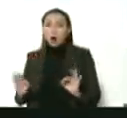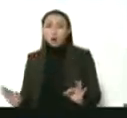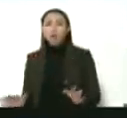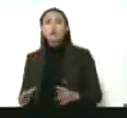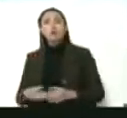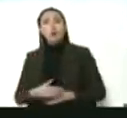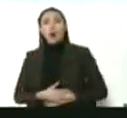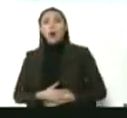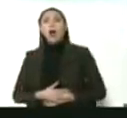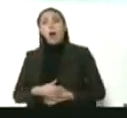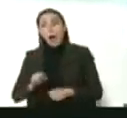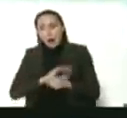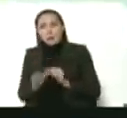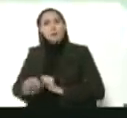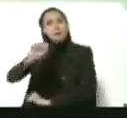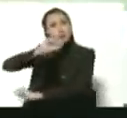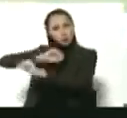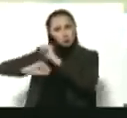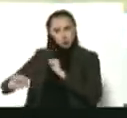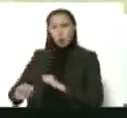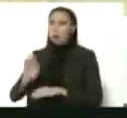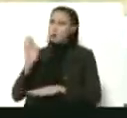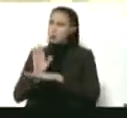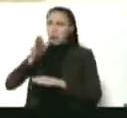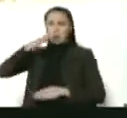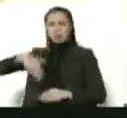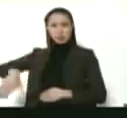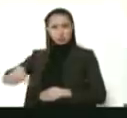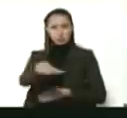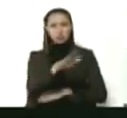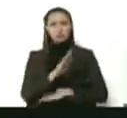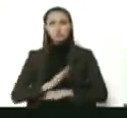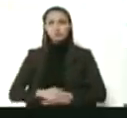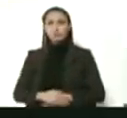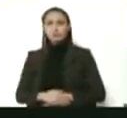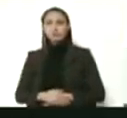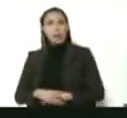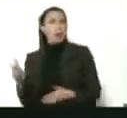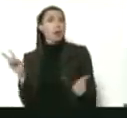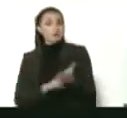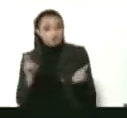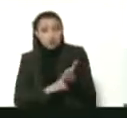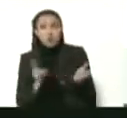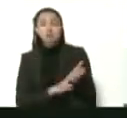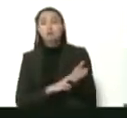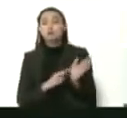adaptable a la pandemia y que proteja a la población. Esa es la verdad verdadera.